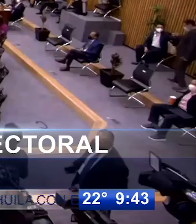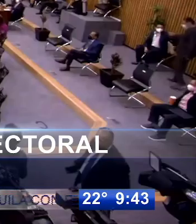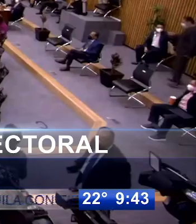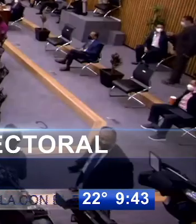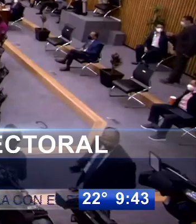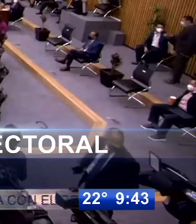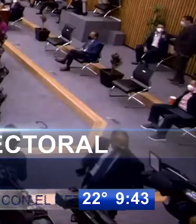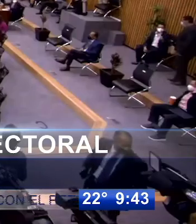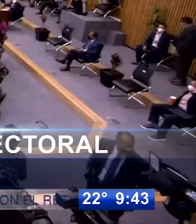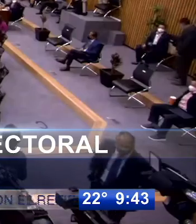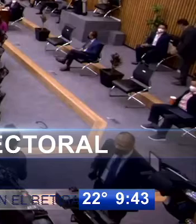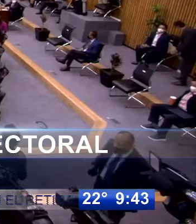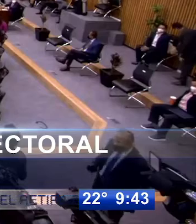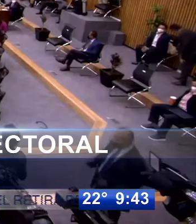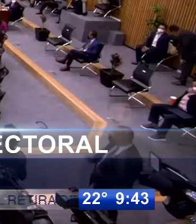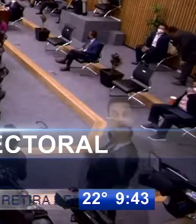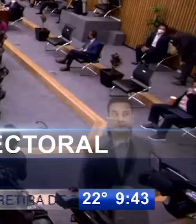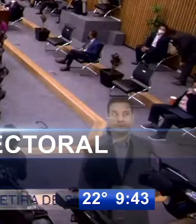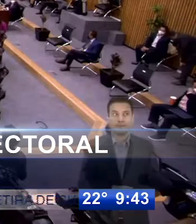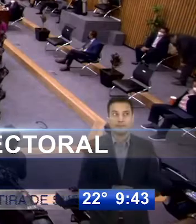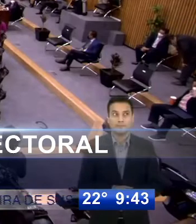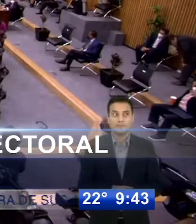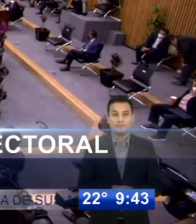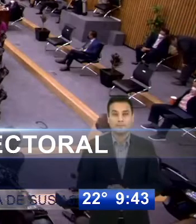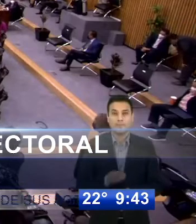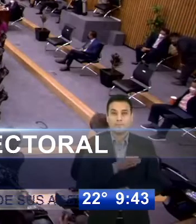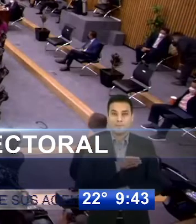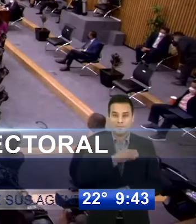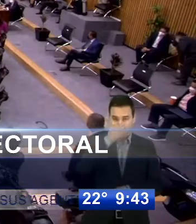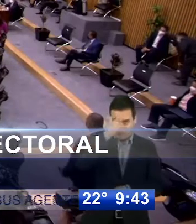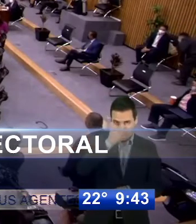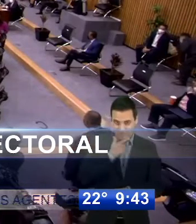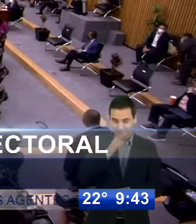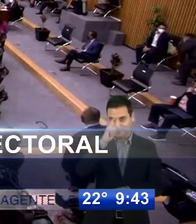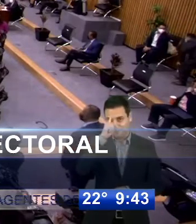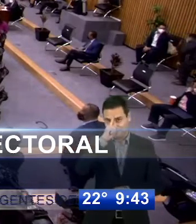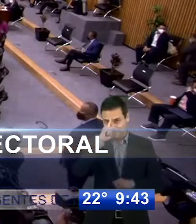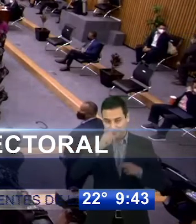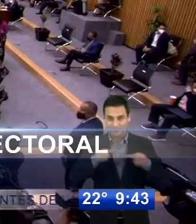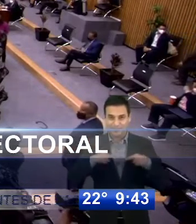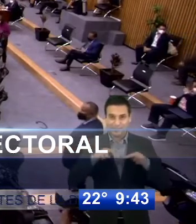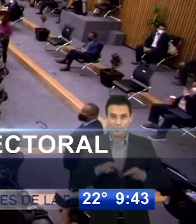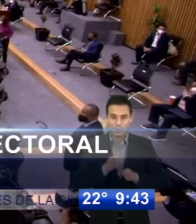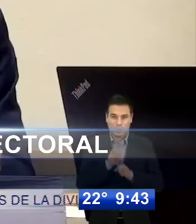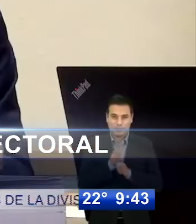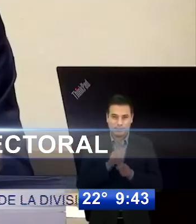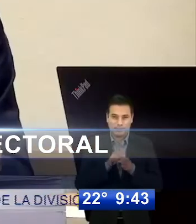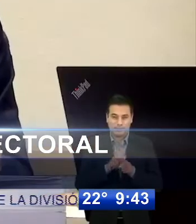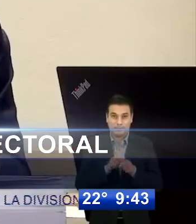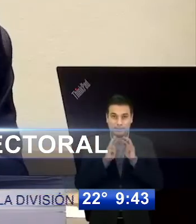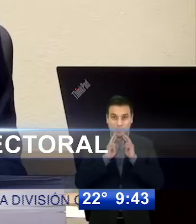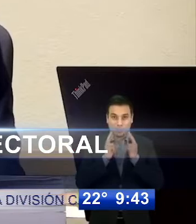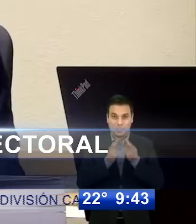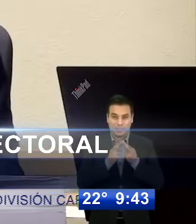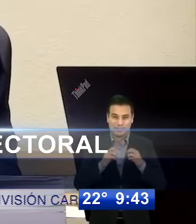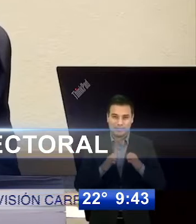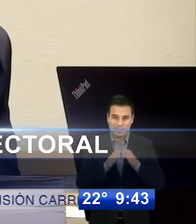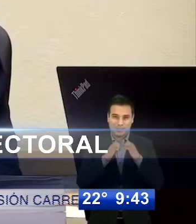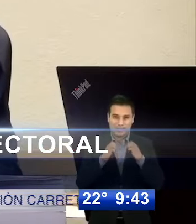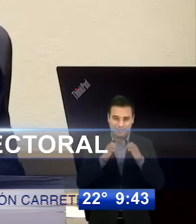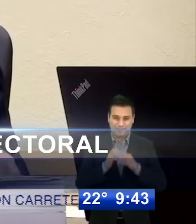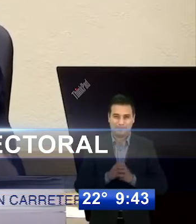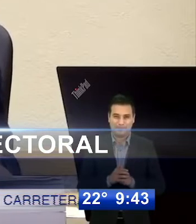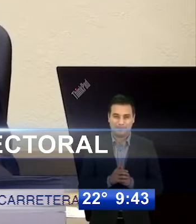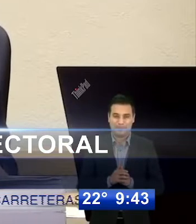esto es mucho más gasto que haber pero es que esto además pareciera algo positivo y es muy fácil de vender